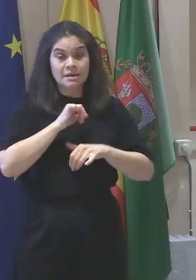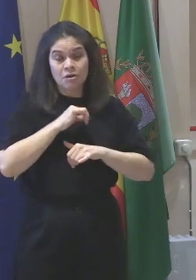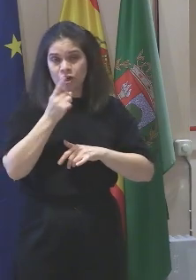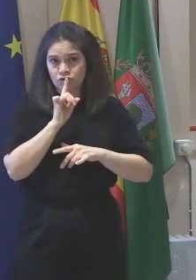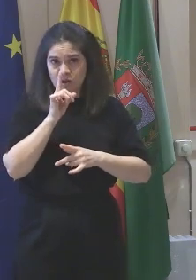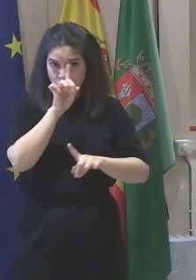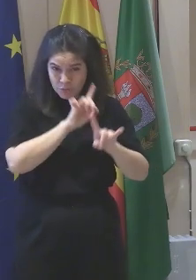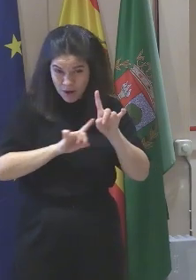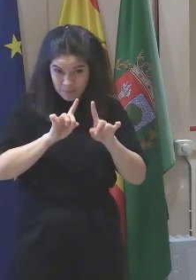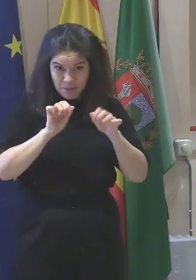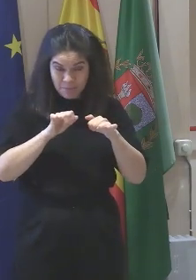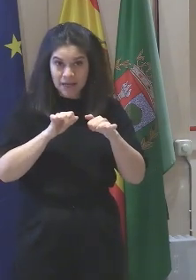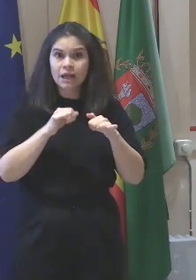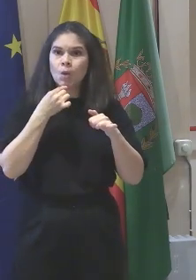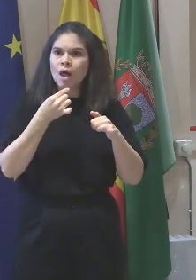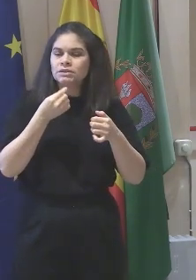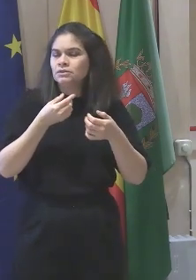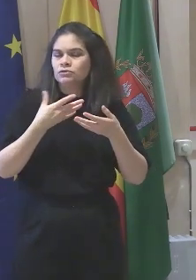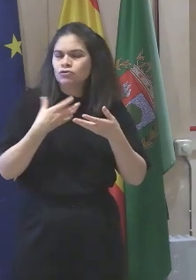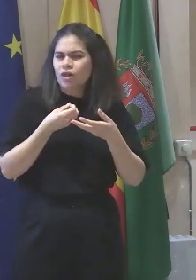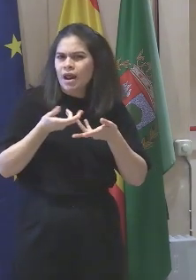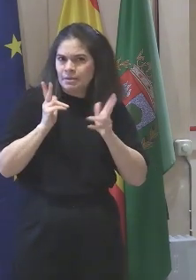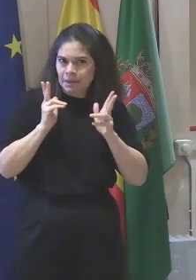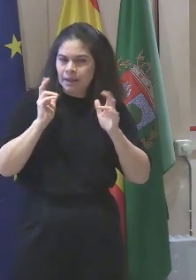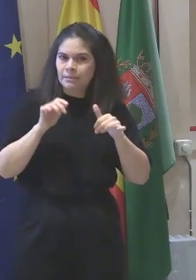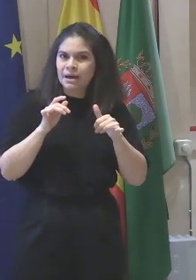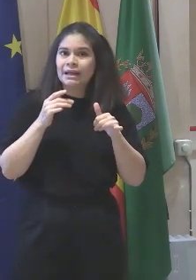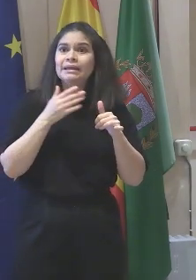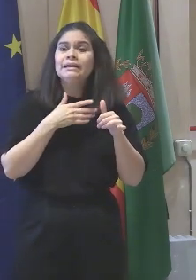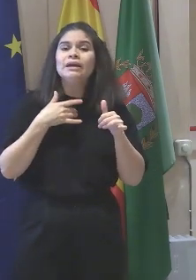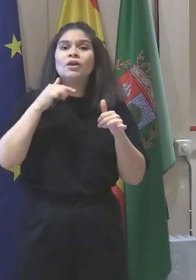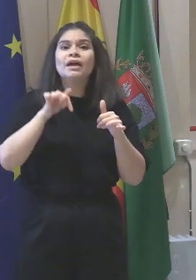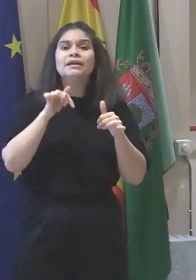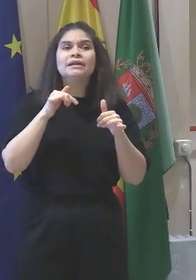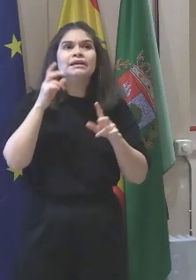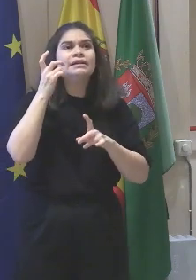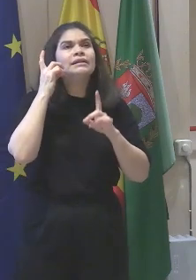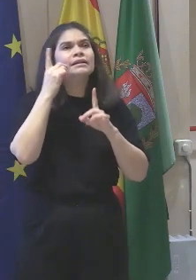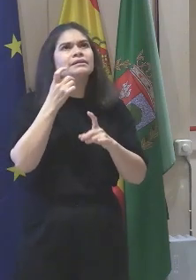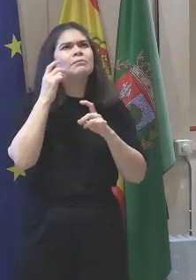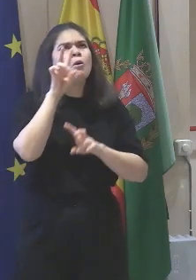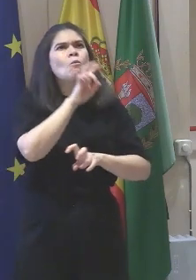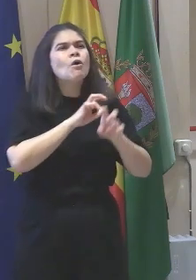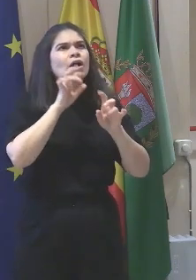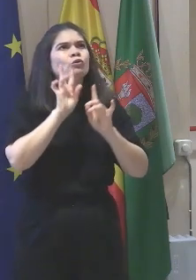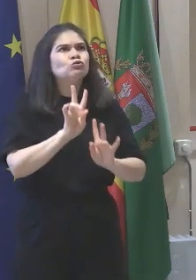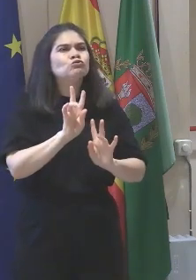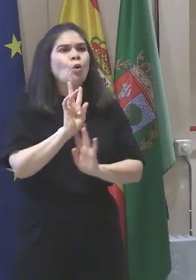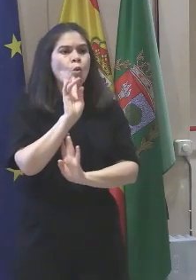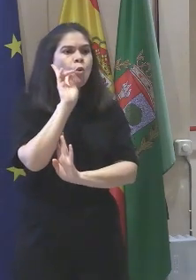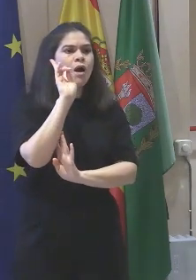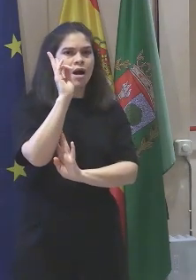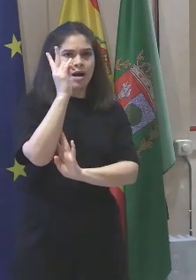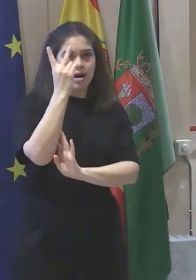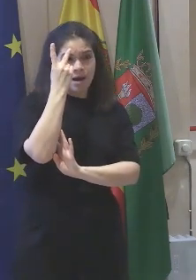va a ser, de hablar con total libertad. Y desde luego que aquí lo que se está intentando buscar es un cambio de paradigma, pues un cambio de paradigma en